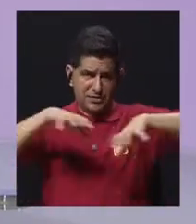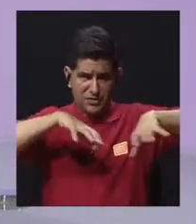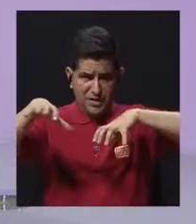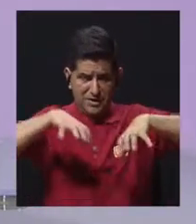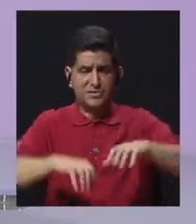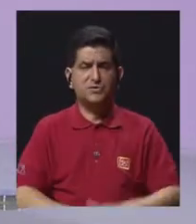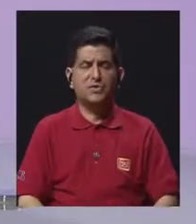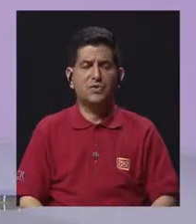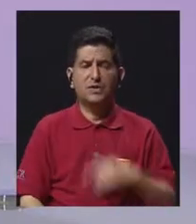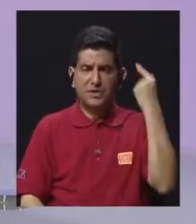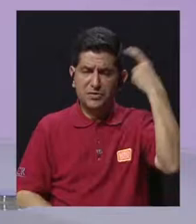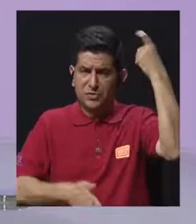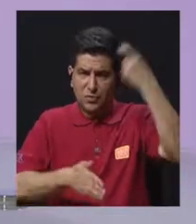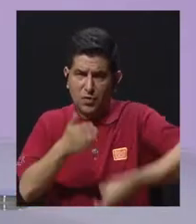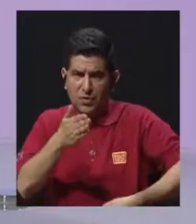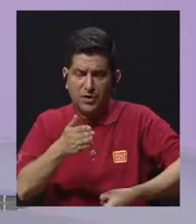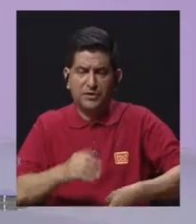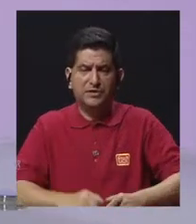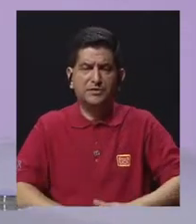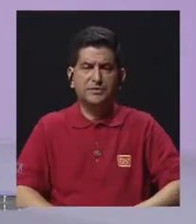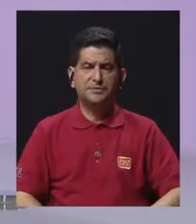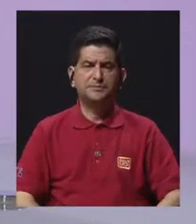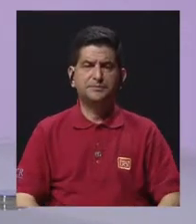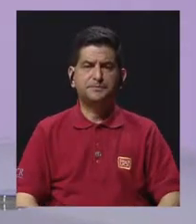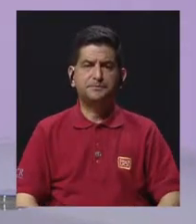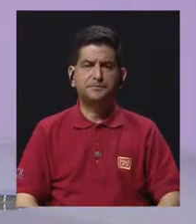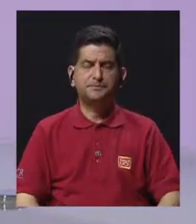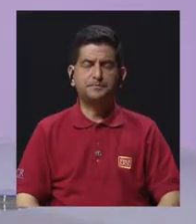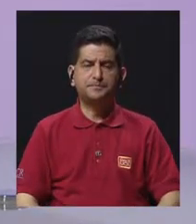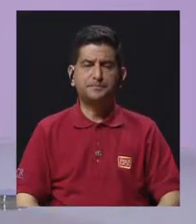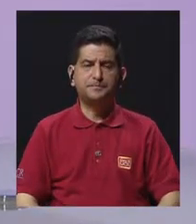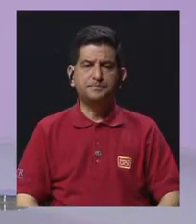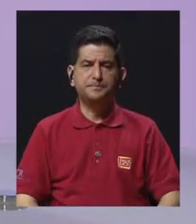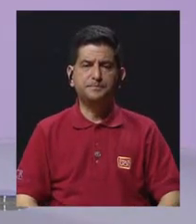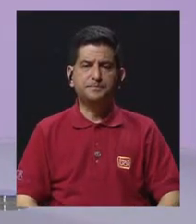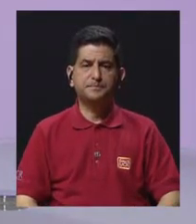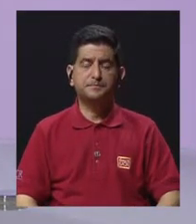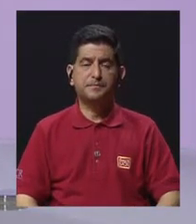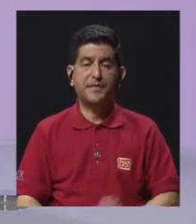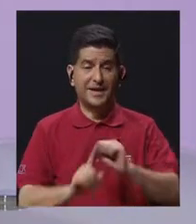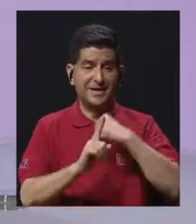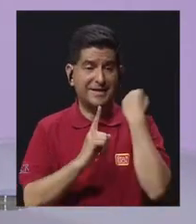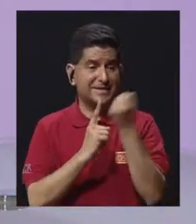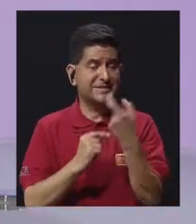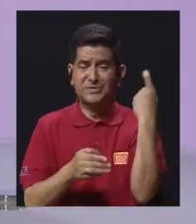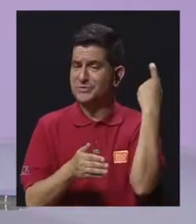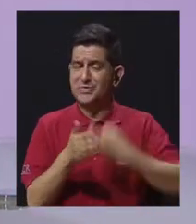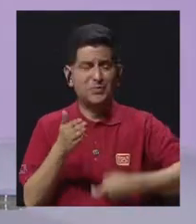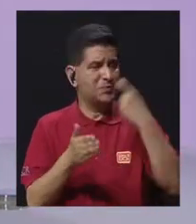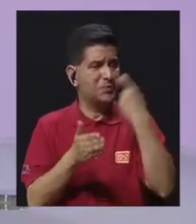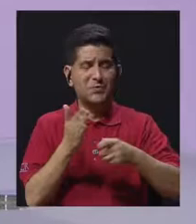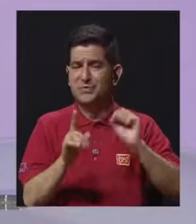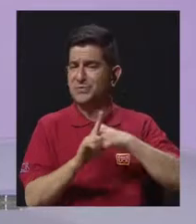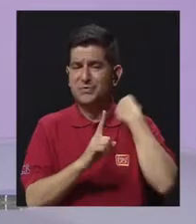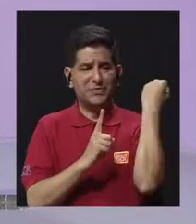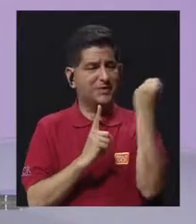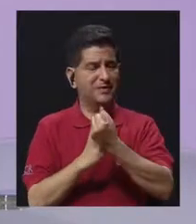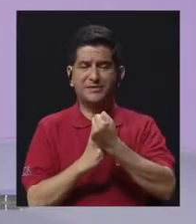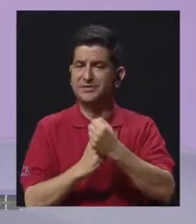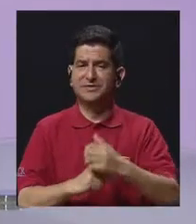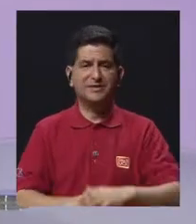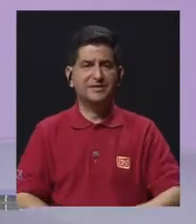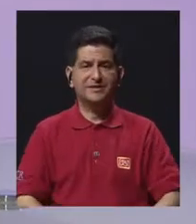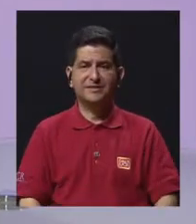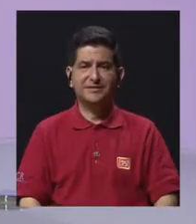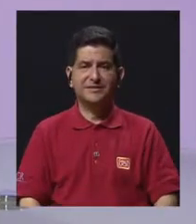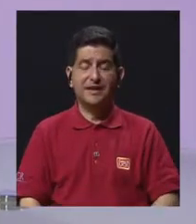consecuencias de las acciones, ¿verdad?, de los golpes de Estado. Y bueno, fue algo muy,